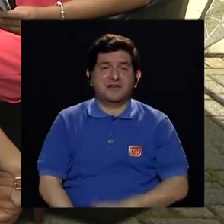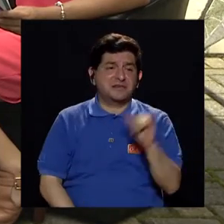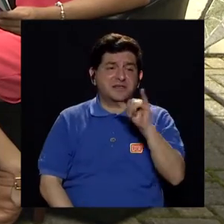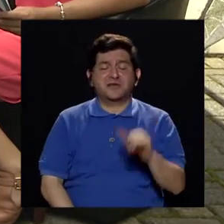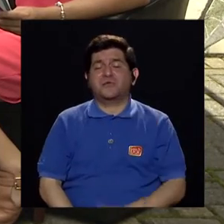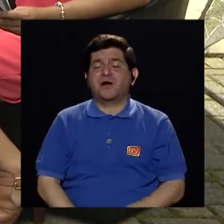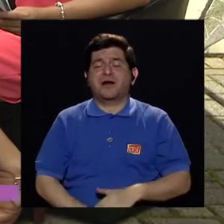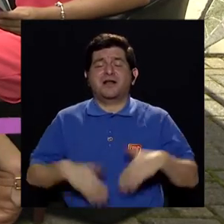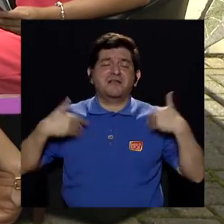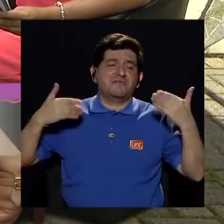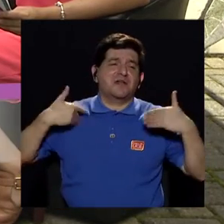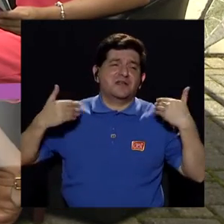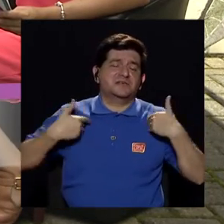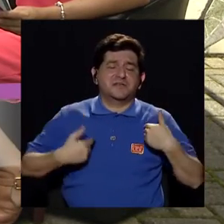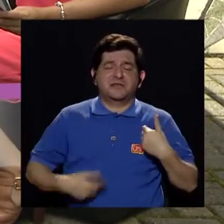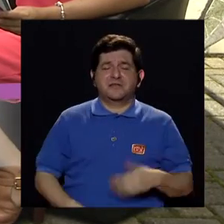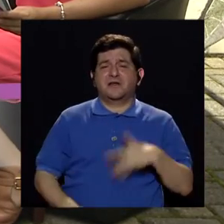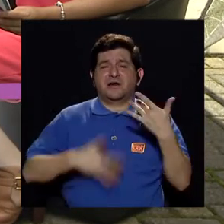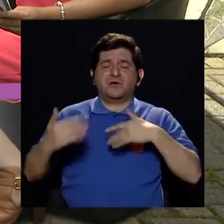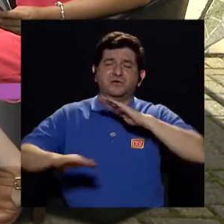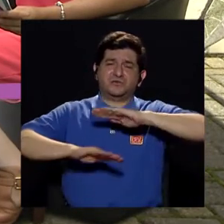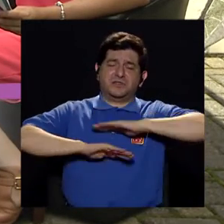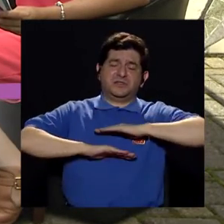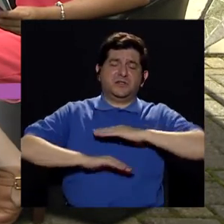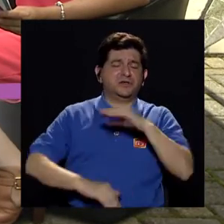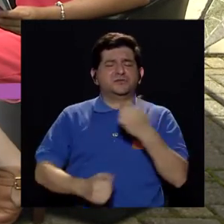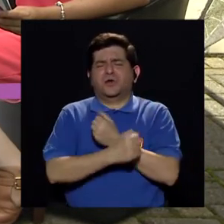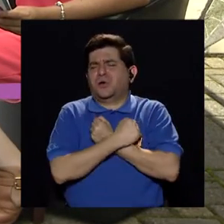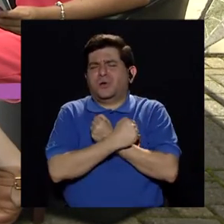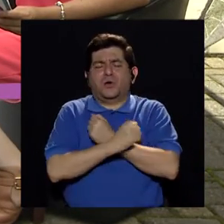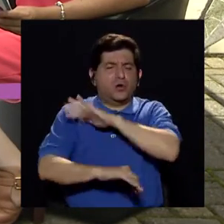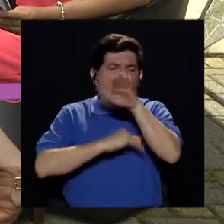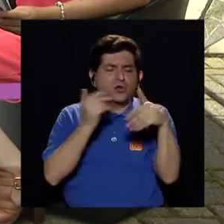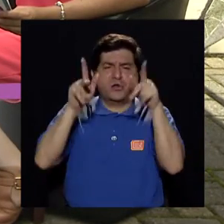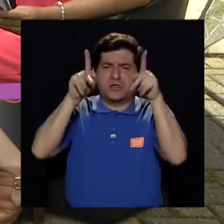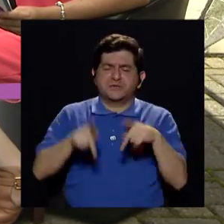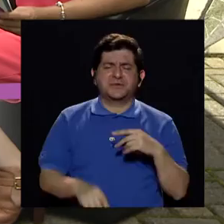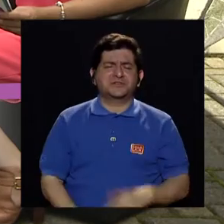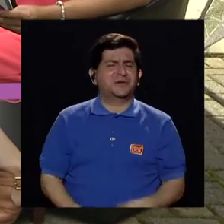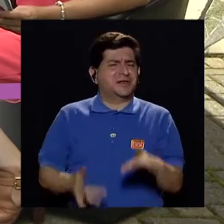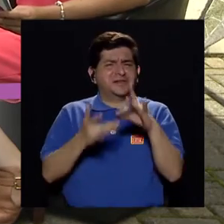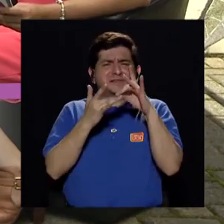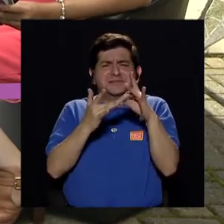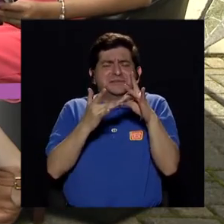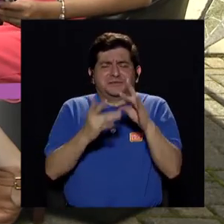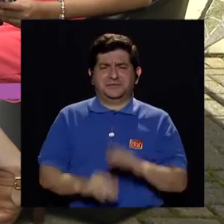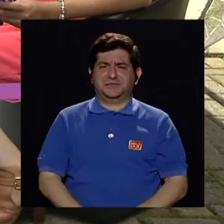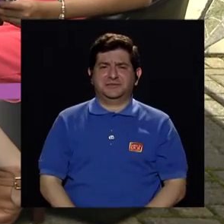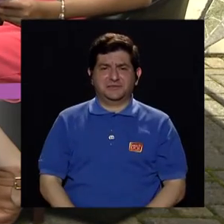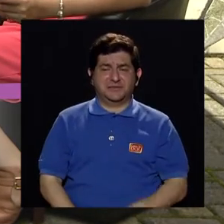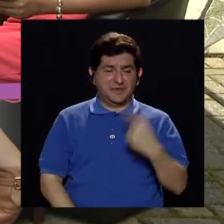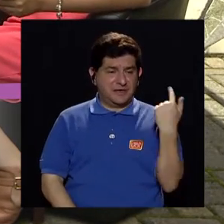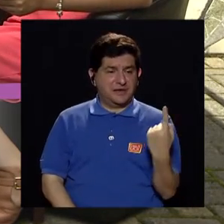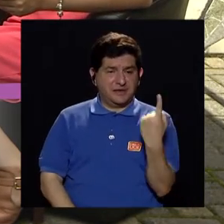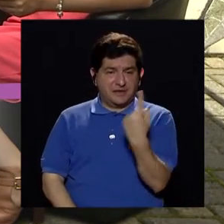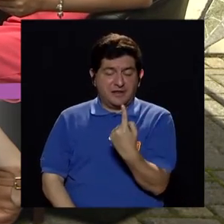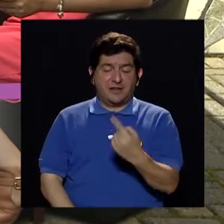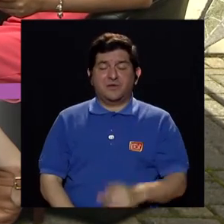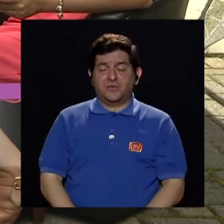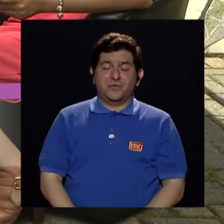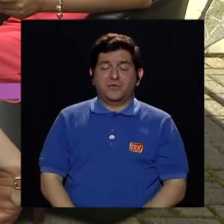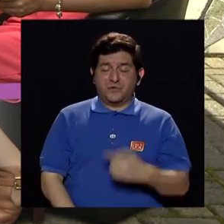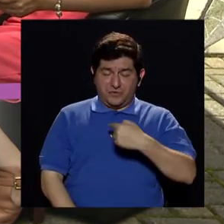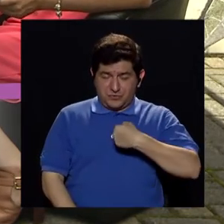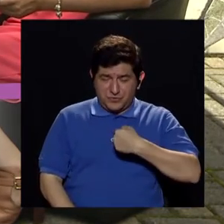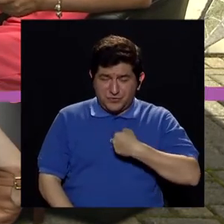la plenitud, no sé, las pasiones, todos somos tan únicos y parte de lo que amo, lo que